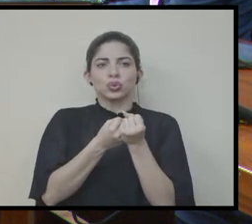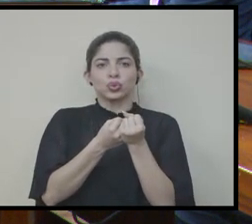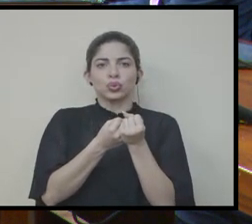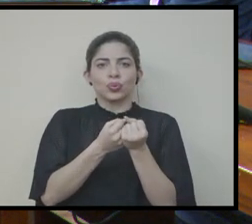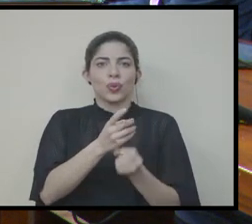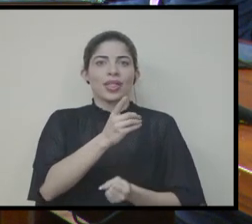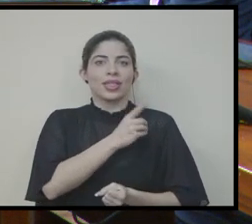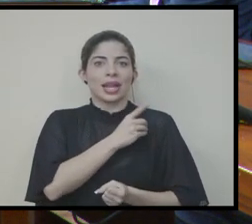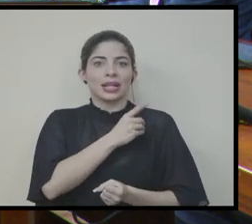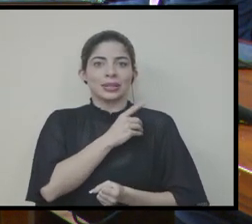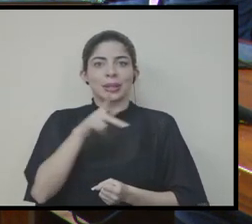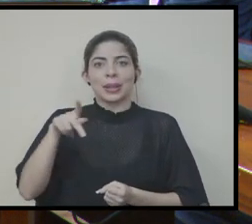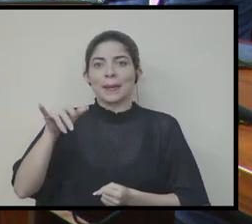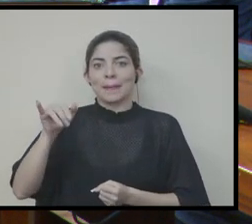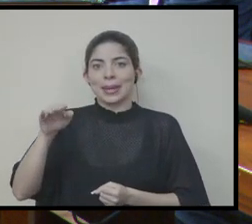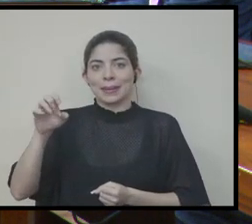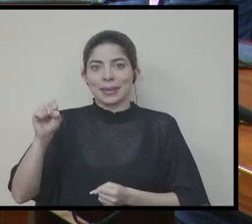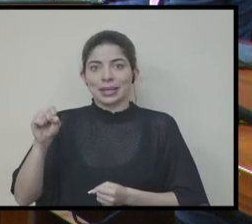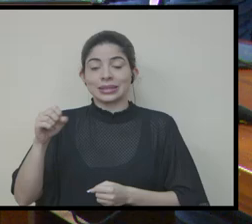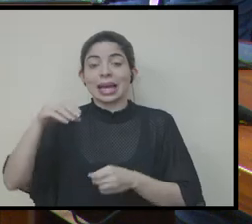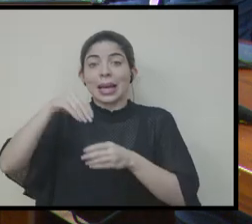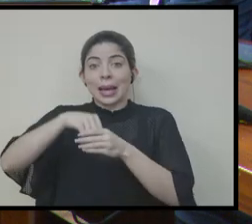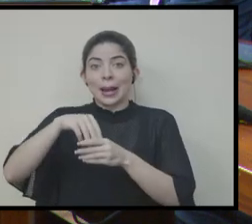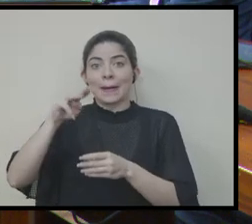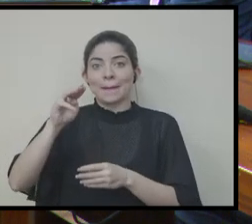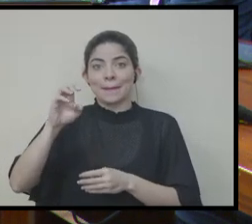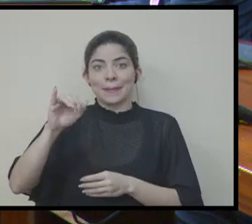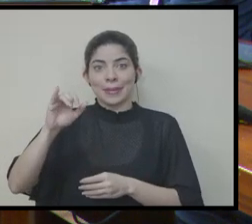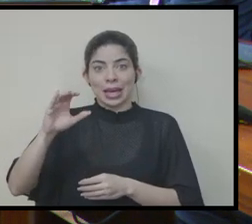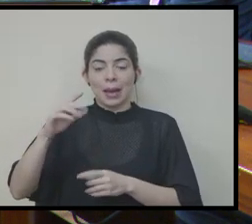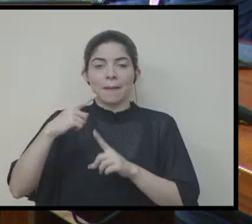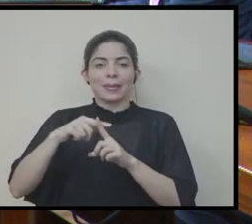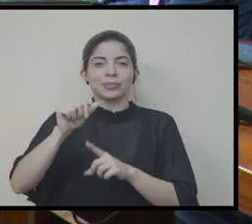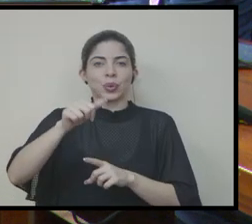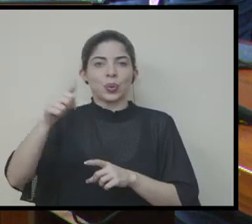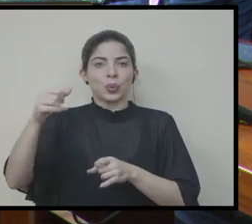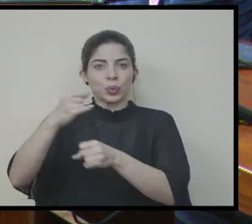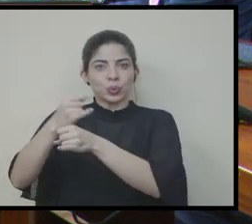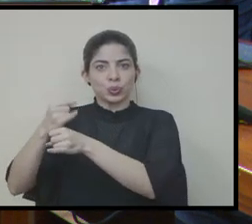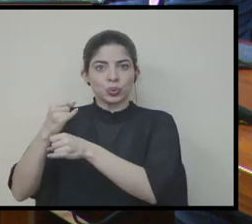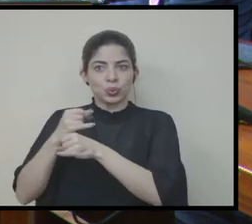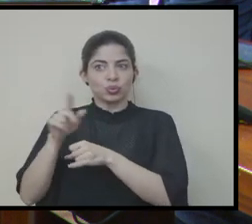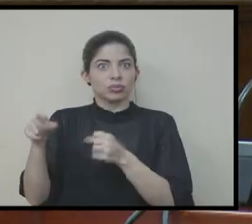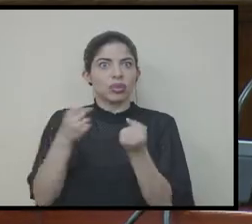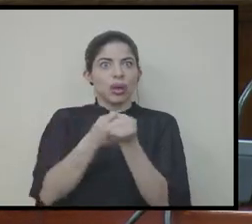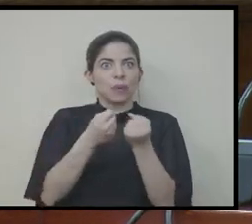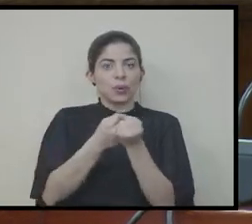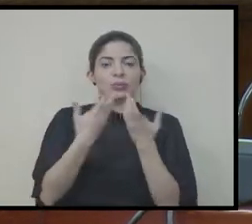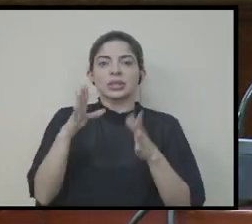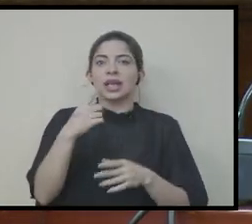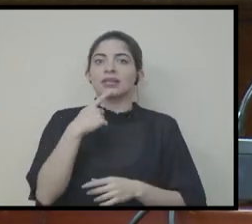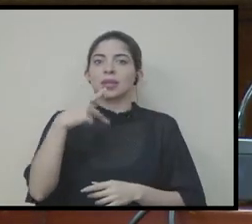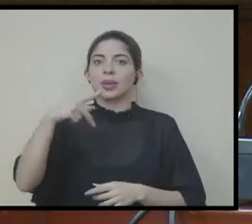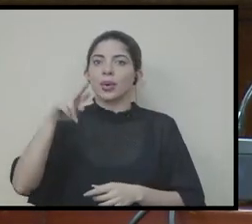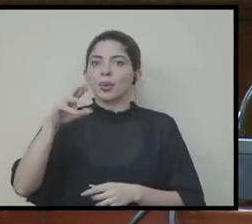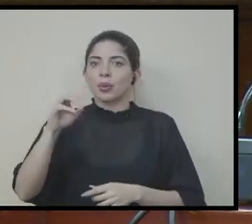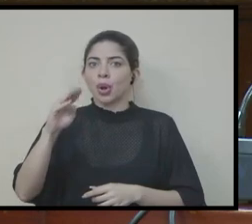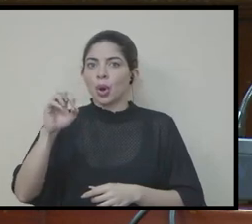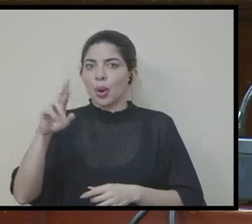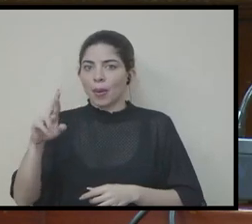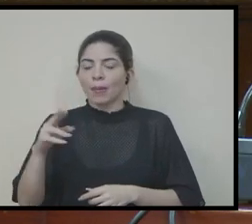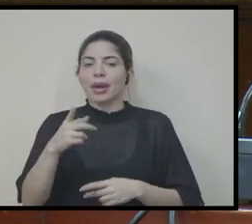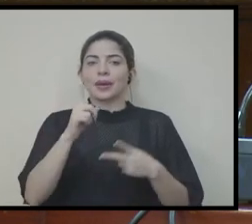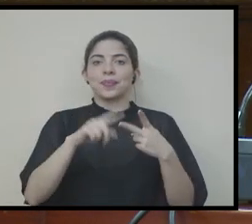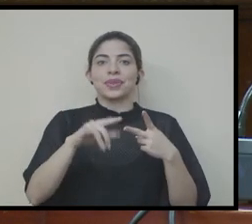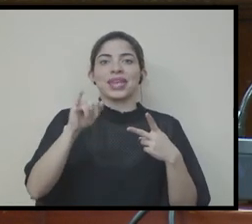la dirección de Pymes o Digepymes en el MEIC, así como otras instancias que apoyan, se mencionó Procomer, el INA en